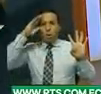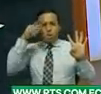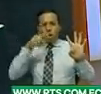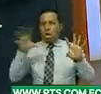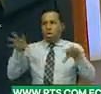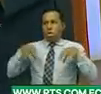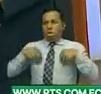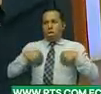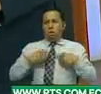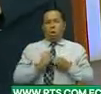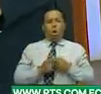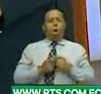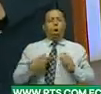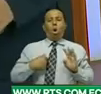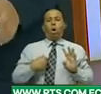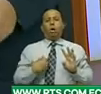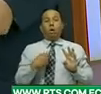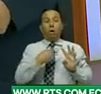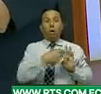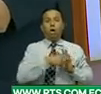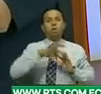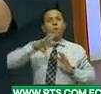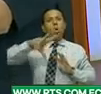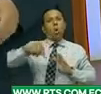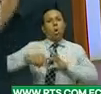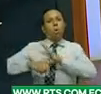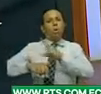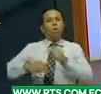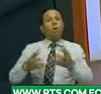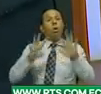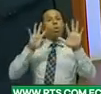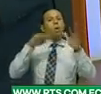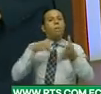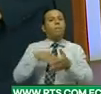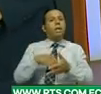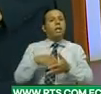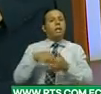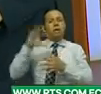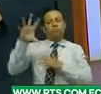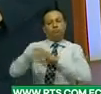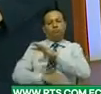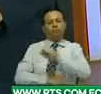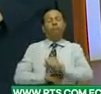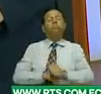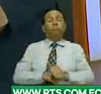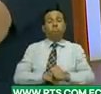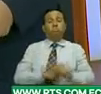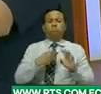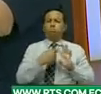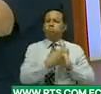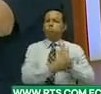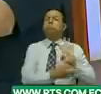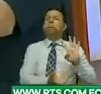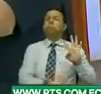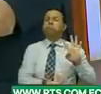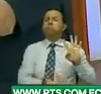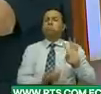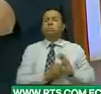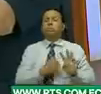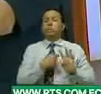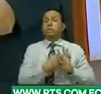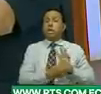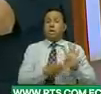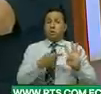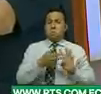llevaron $9,000 en efectivo, entre otras pertenencias del propietario y de los empleados. Estos sujetos realizaron